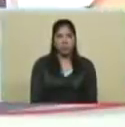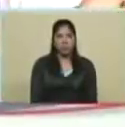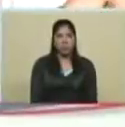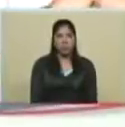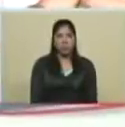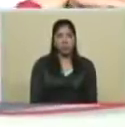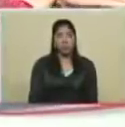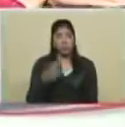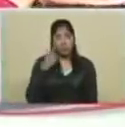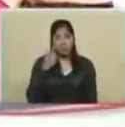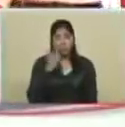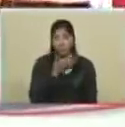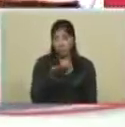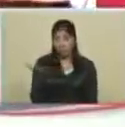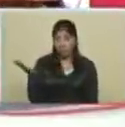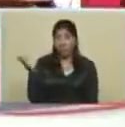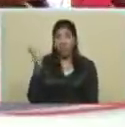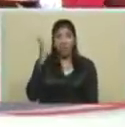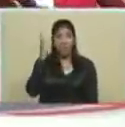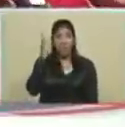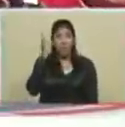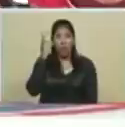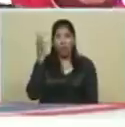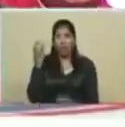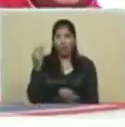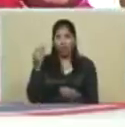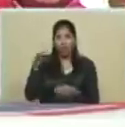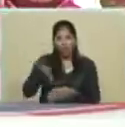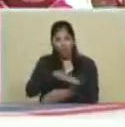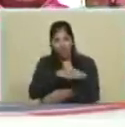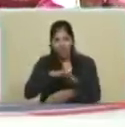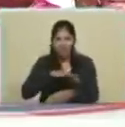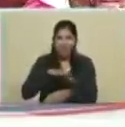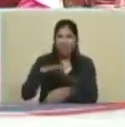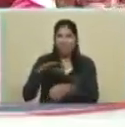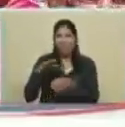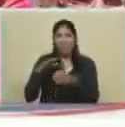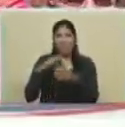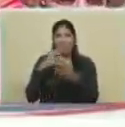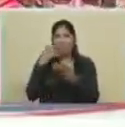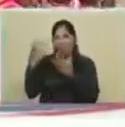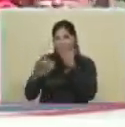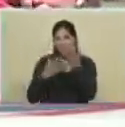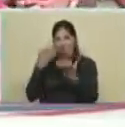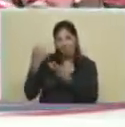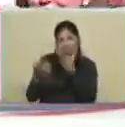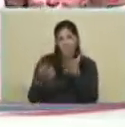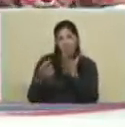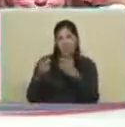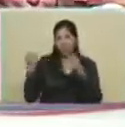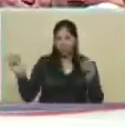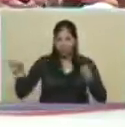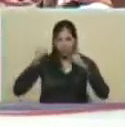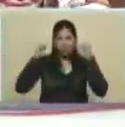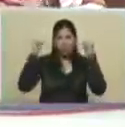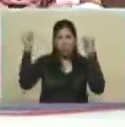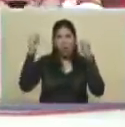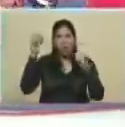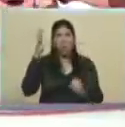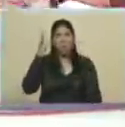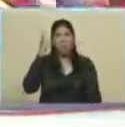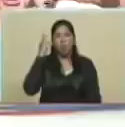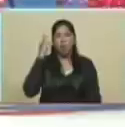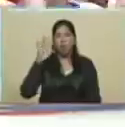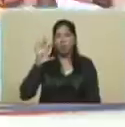Están las mujeres con sus gritos, sus cantos, sus consignas. ¡Que viva la mujer patriota y bolivariana!